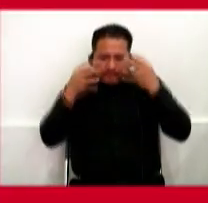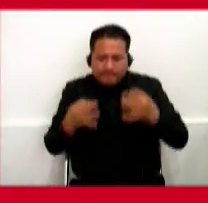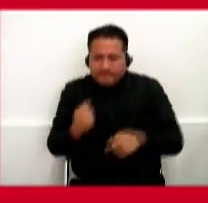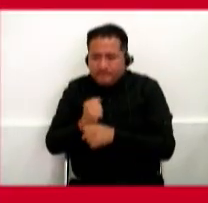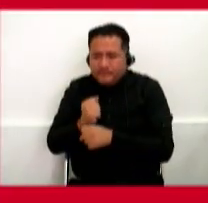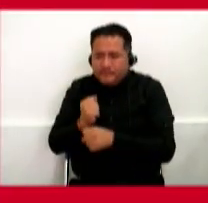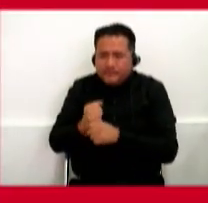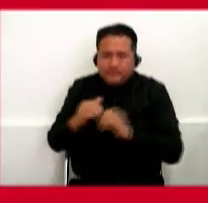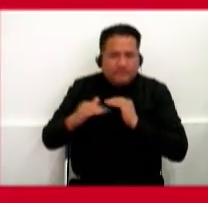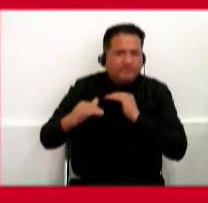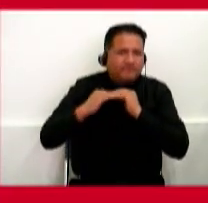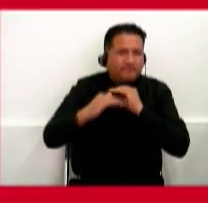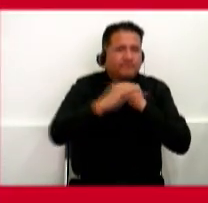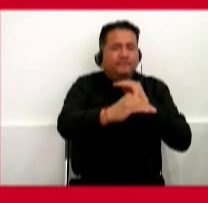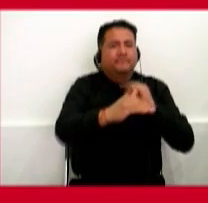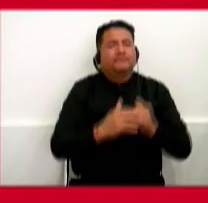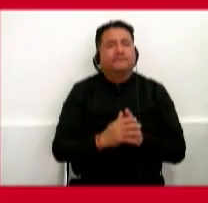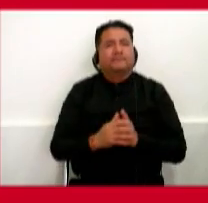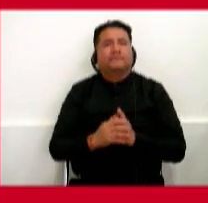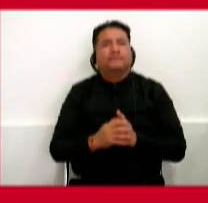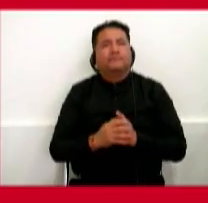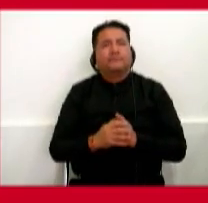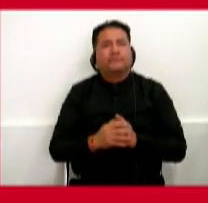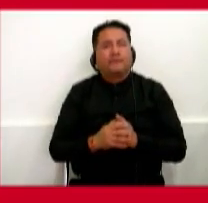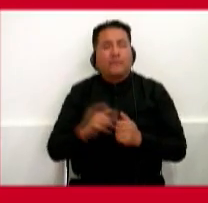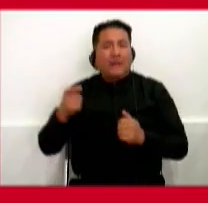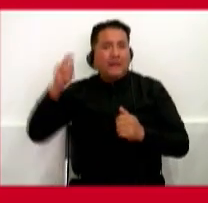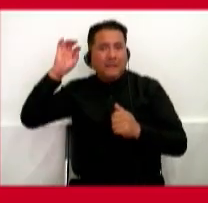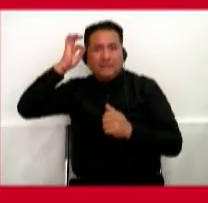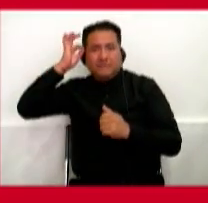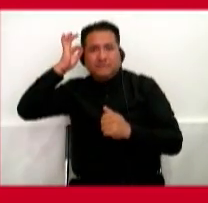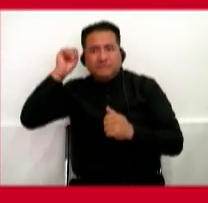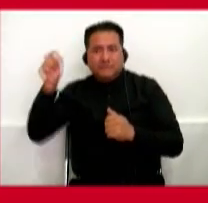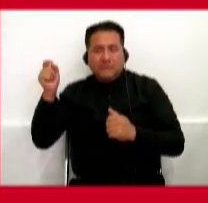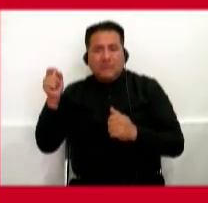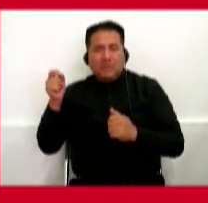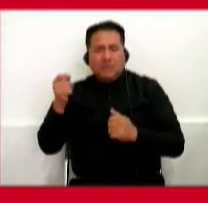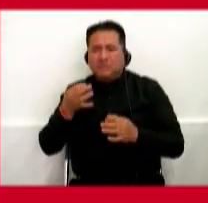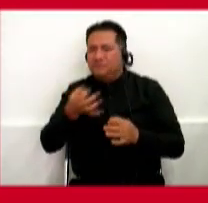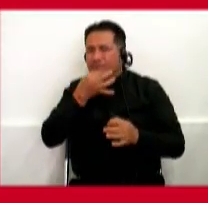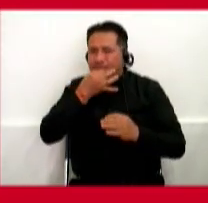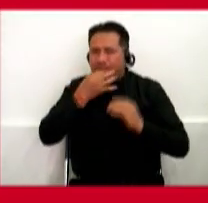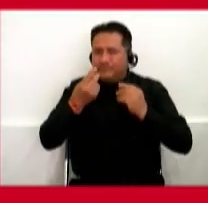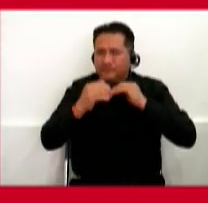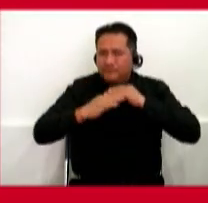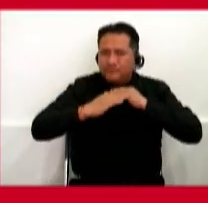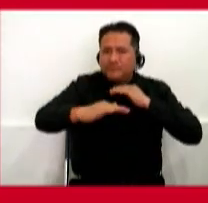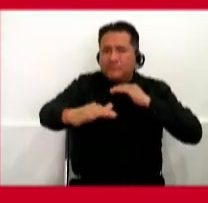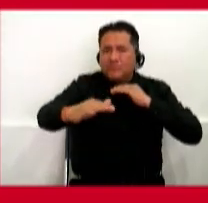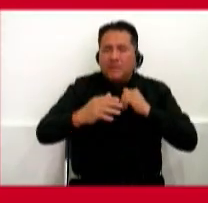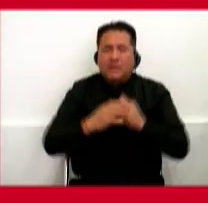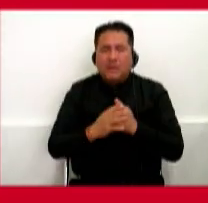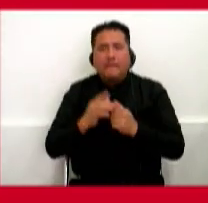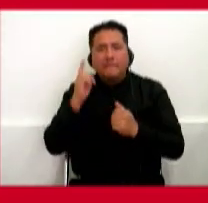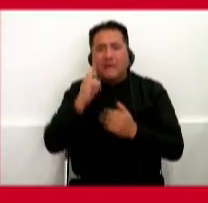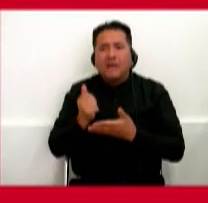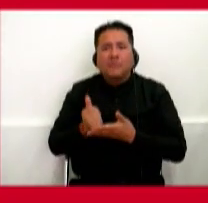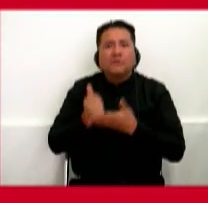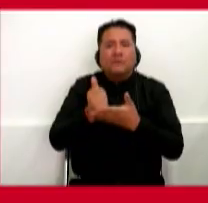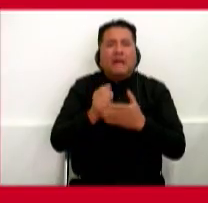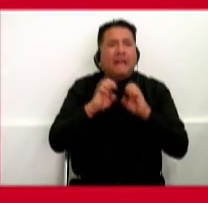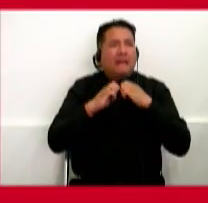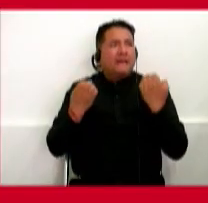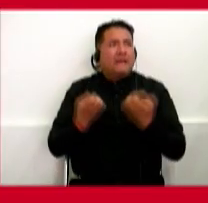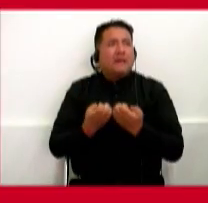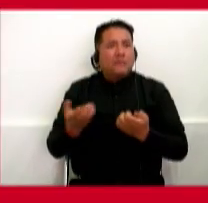que está acá, Erickson Lozada, ingeniero geógrafo, que justamente vino con esa capacidad para poder complementar en el equipo y poder